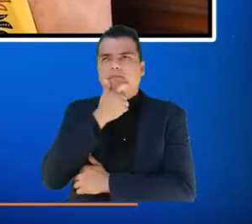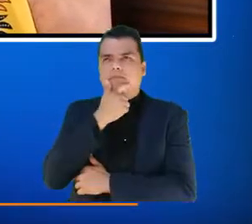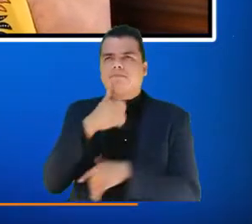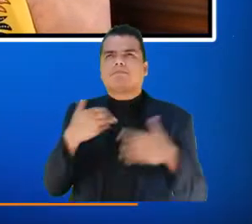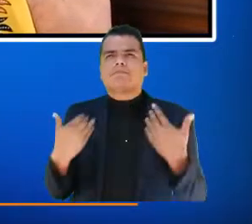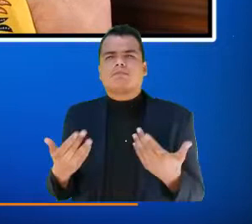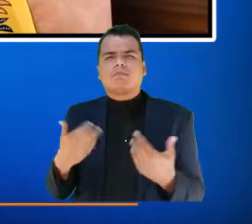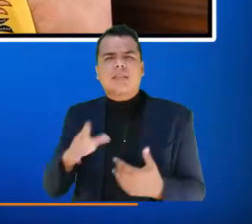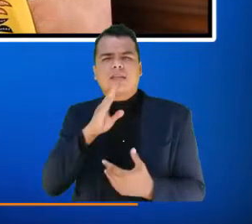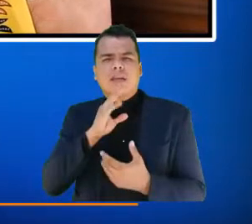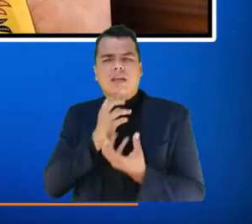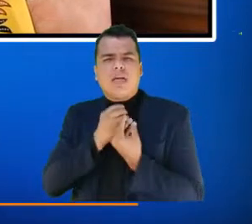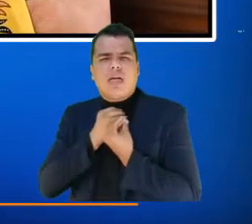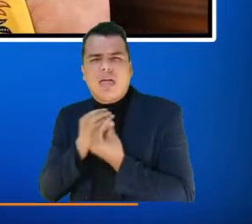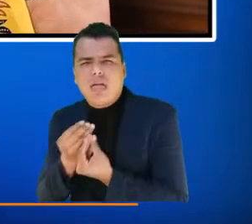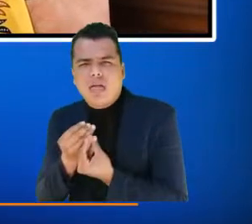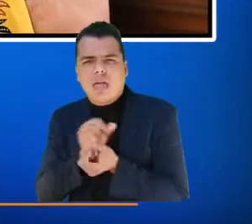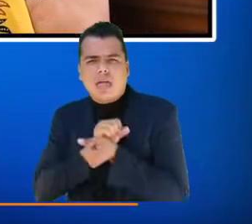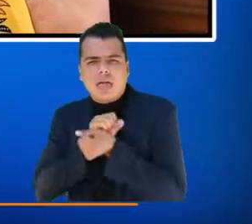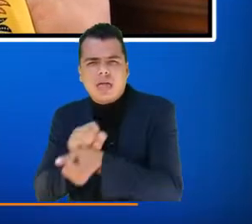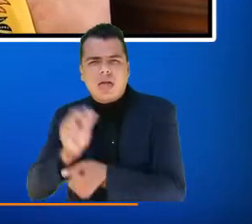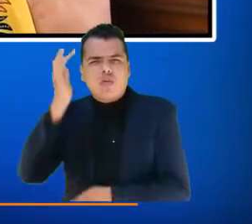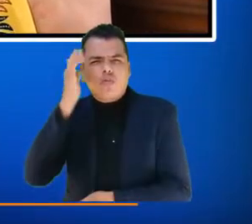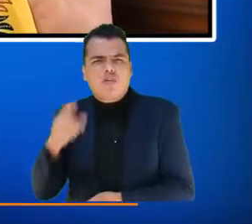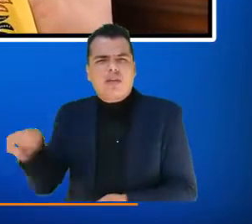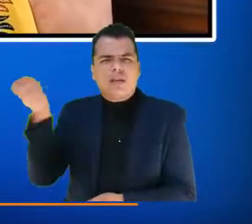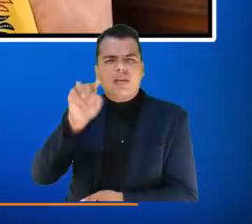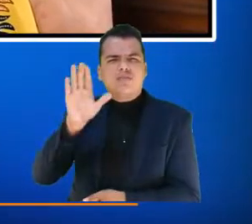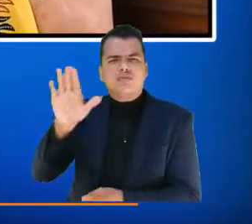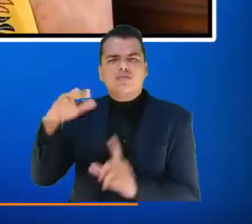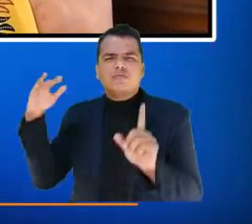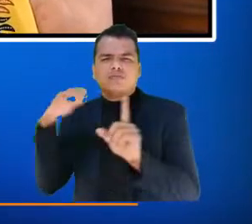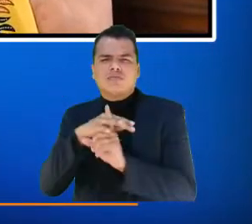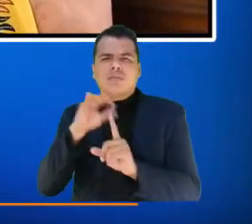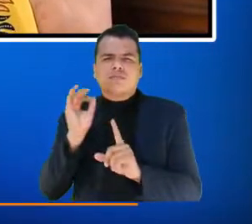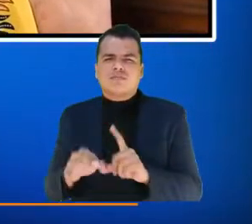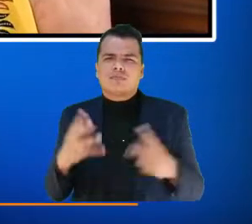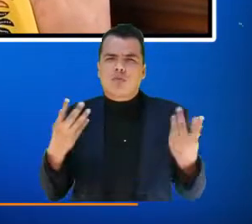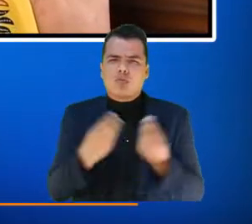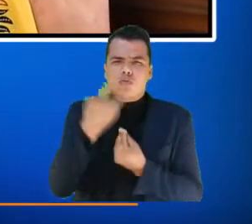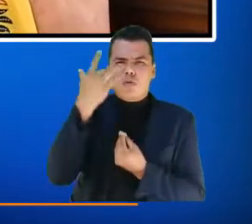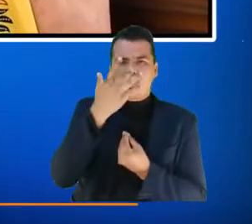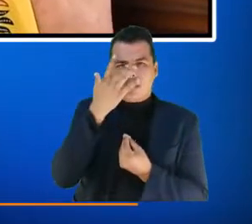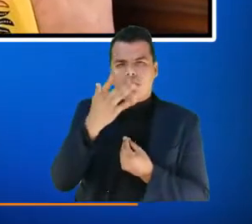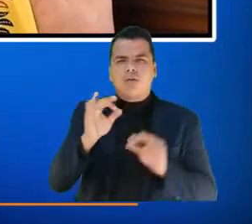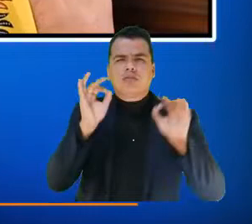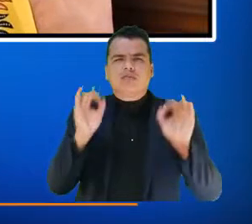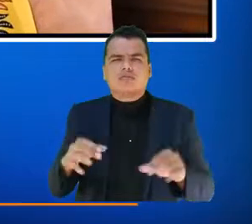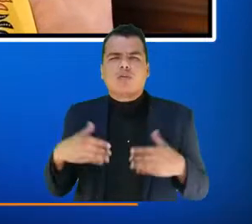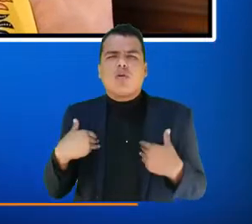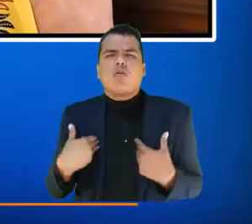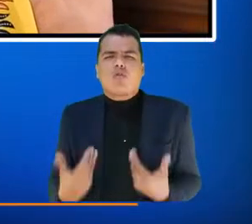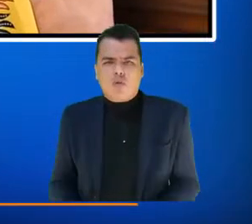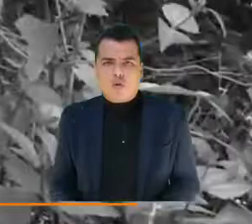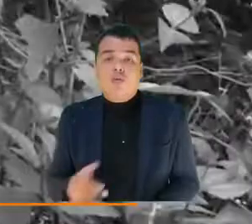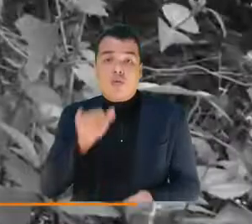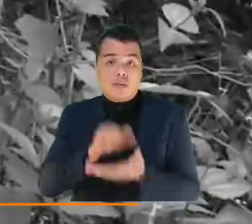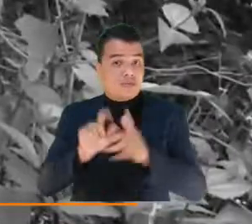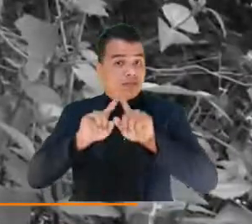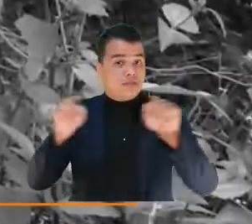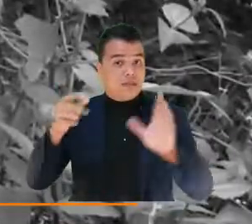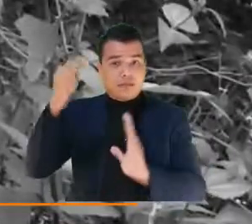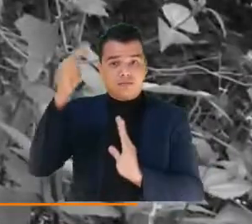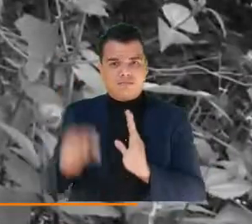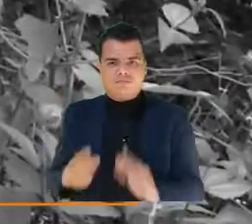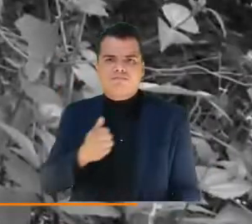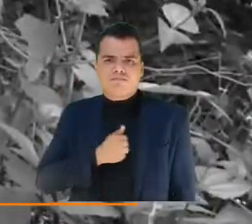preguntarnos quién nos esclavizó, cuáles fueron las razones y las condiciones en las que se dio ese sometimiento. Entonces